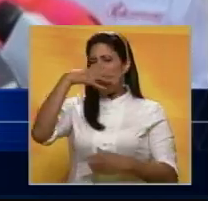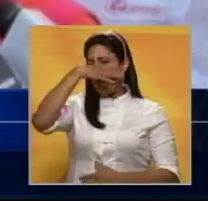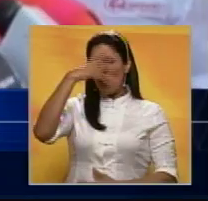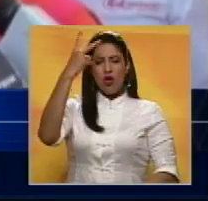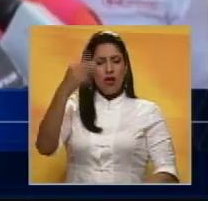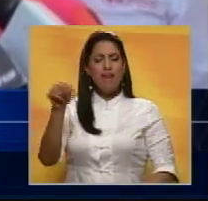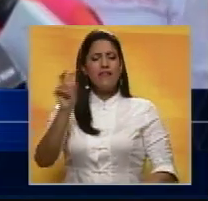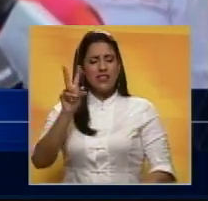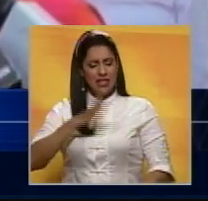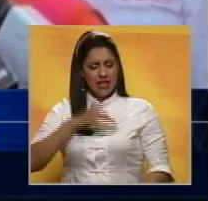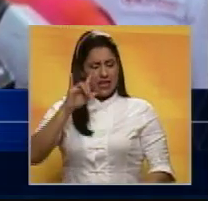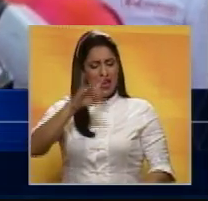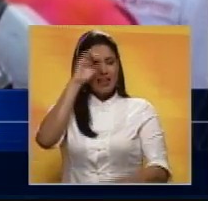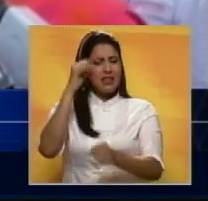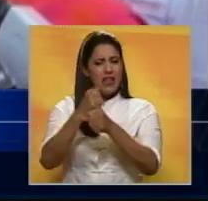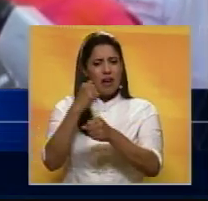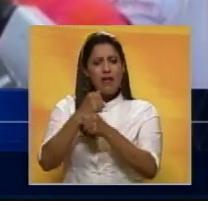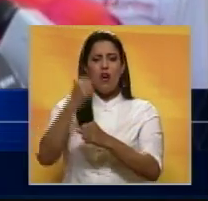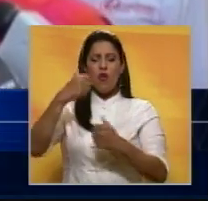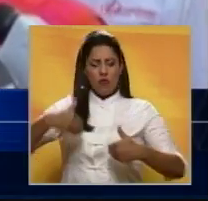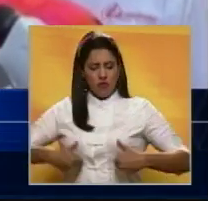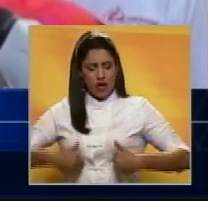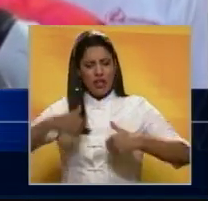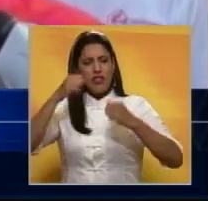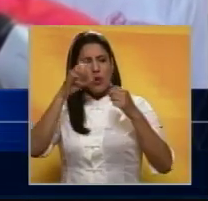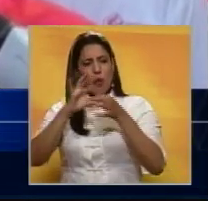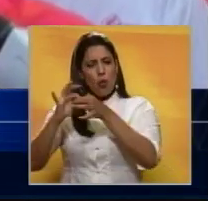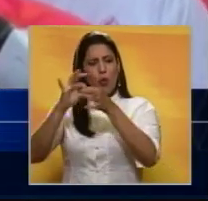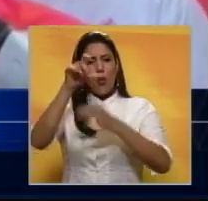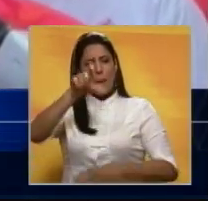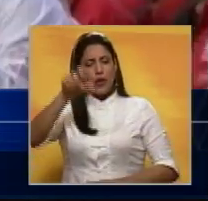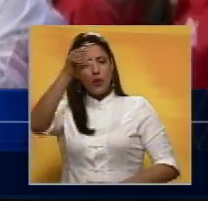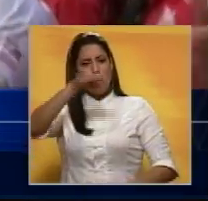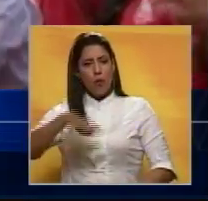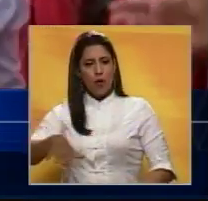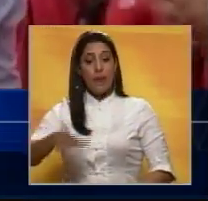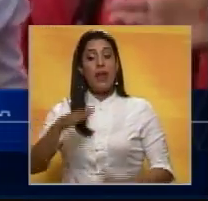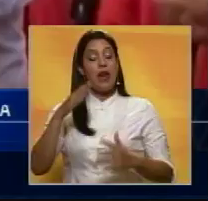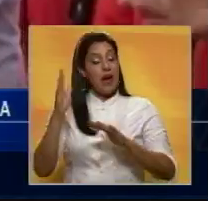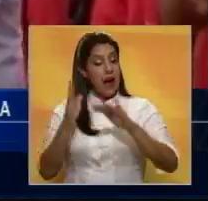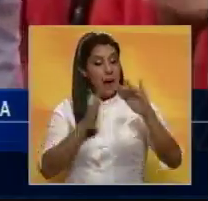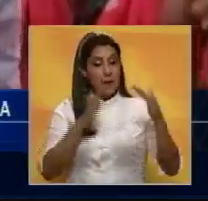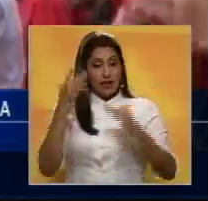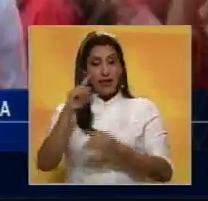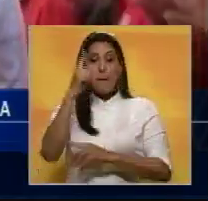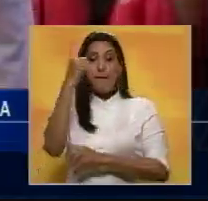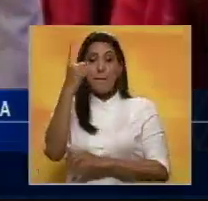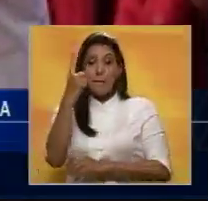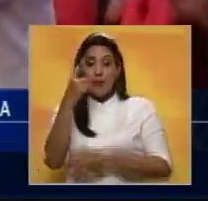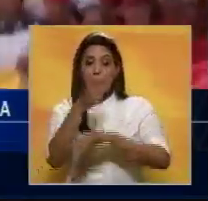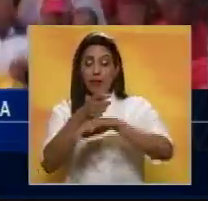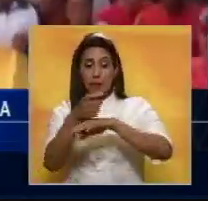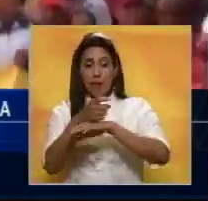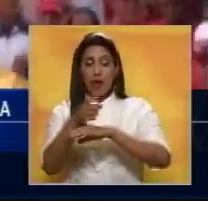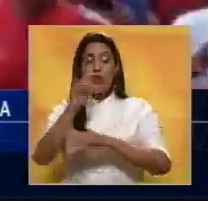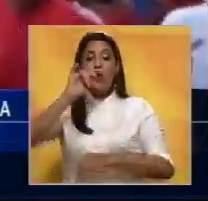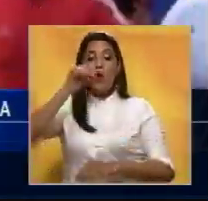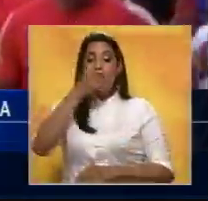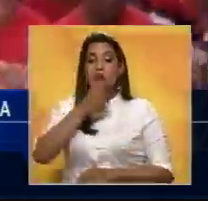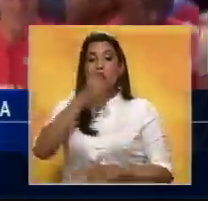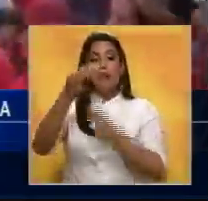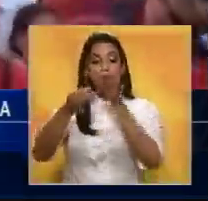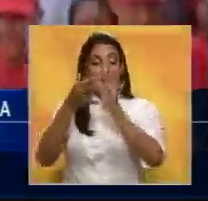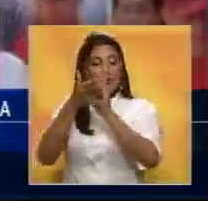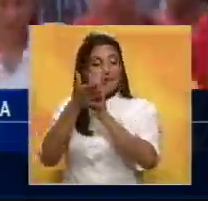Venezuela quiere trabajo, quiere esfuerzo, quiere unión ciudadana, quiere unión popular. Por su parte, el primer mandatario local, Julio